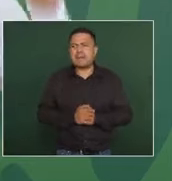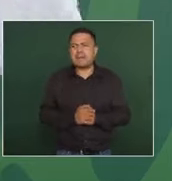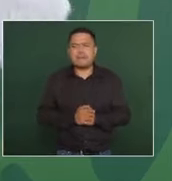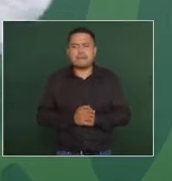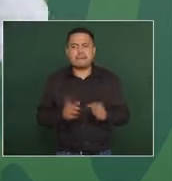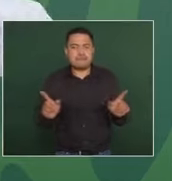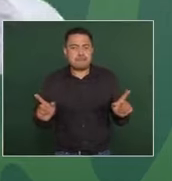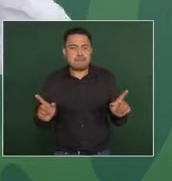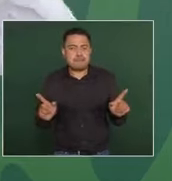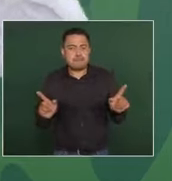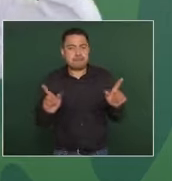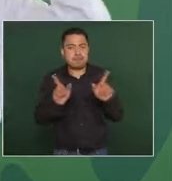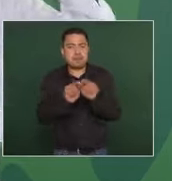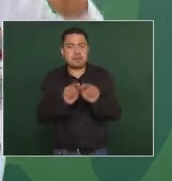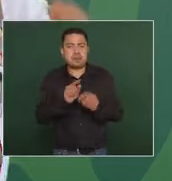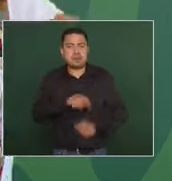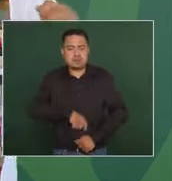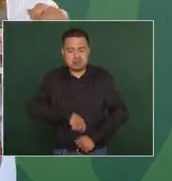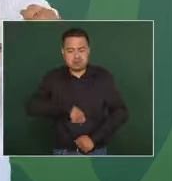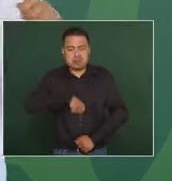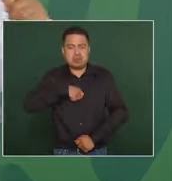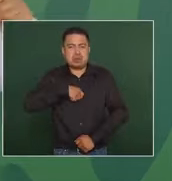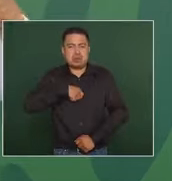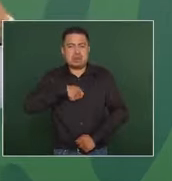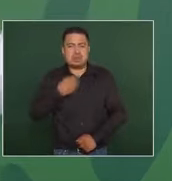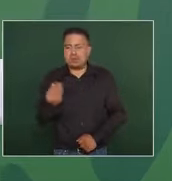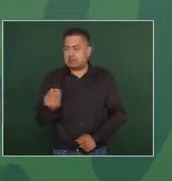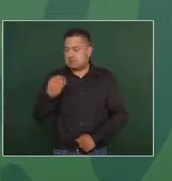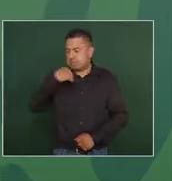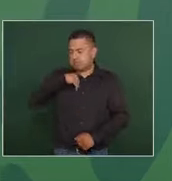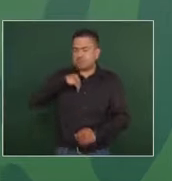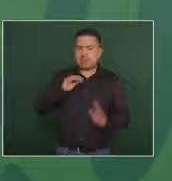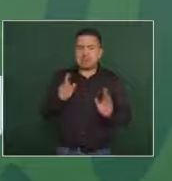nada más ponerse el uniforme,